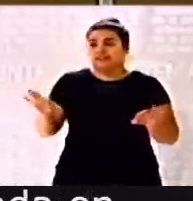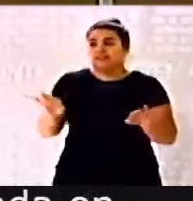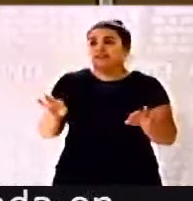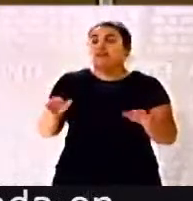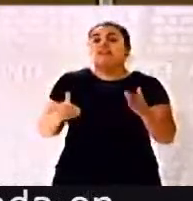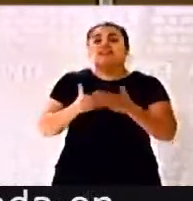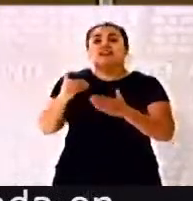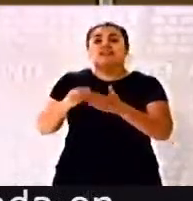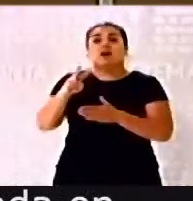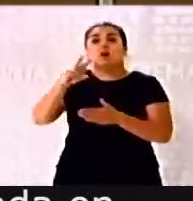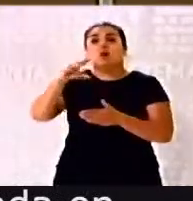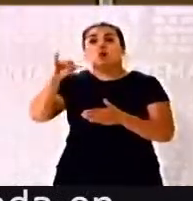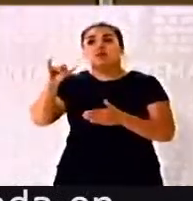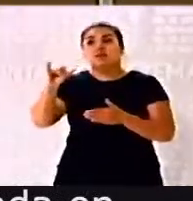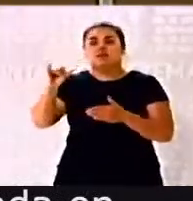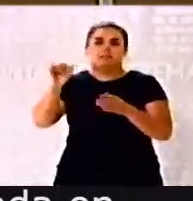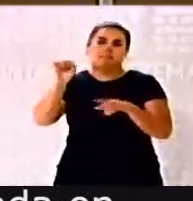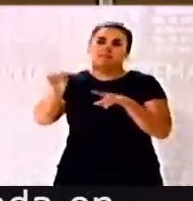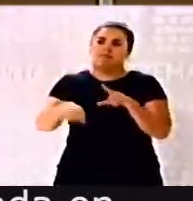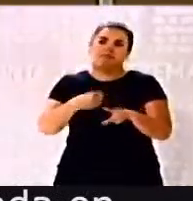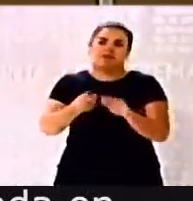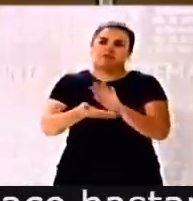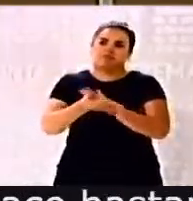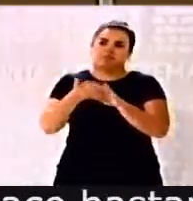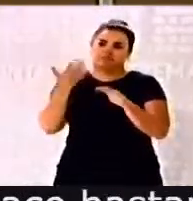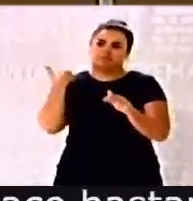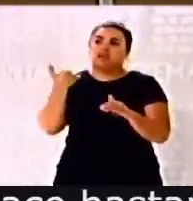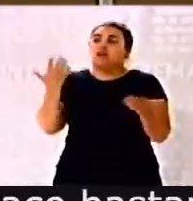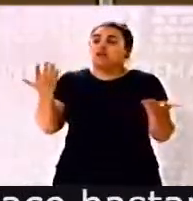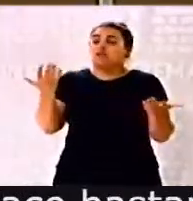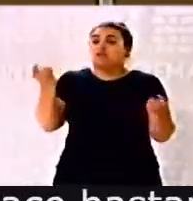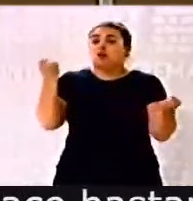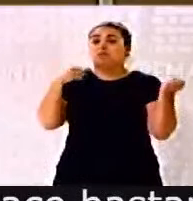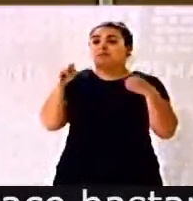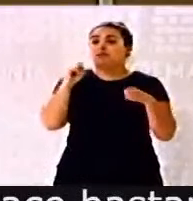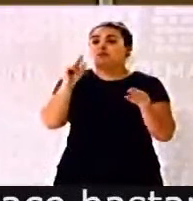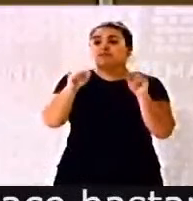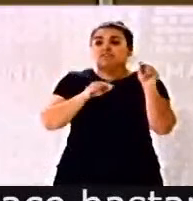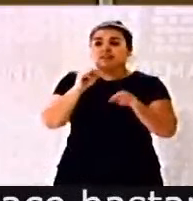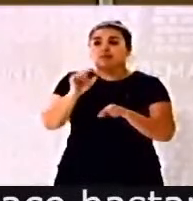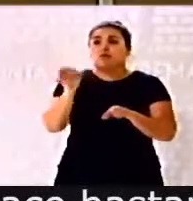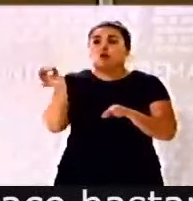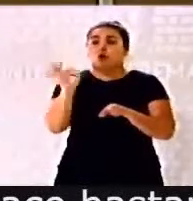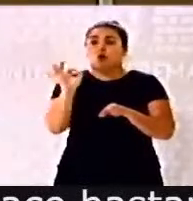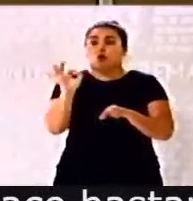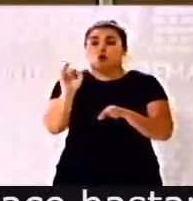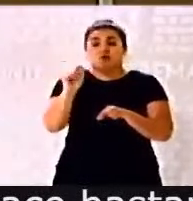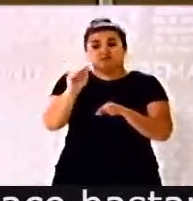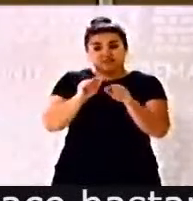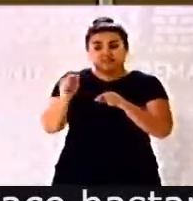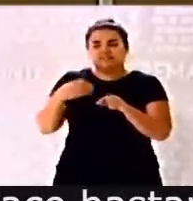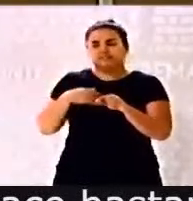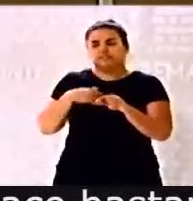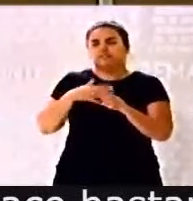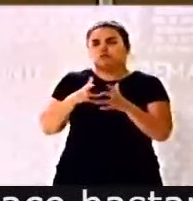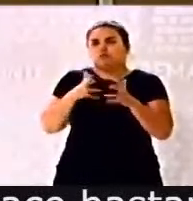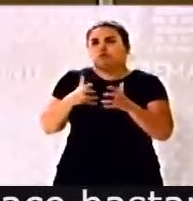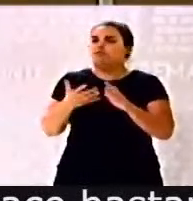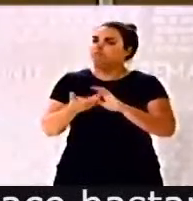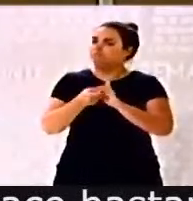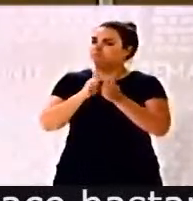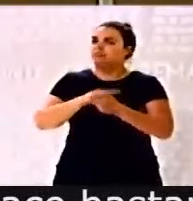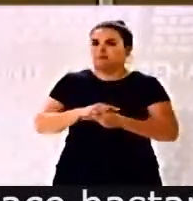bastantes días en UCI, con lo cual parece que el comportamiento del virus o la carga viral está cambiando en algún